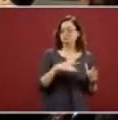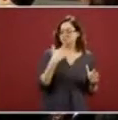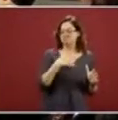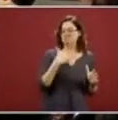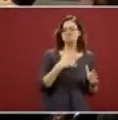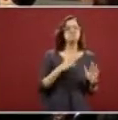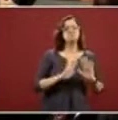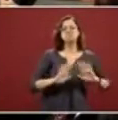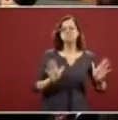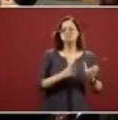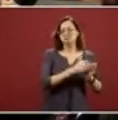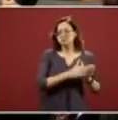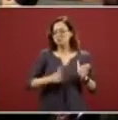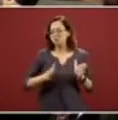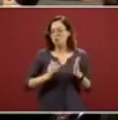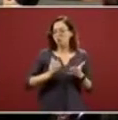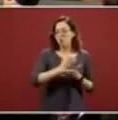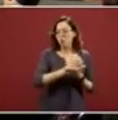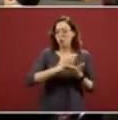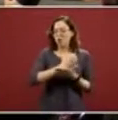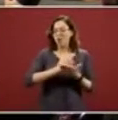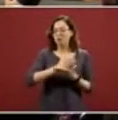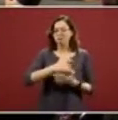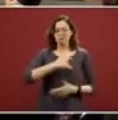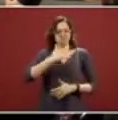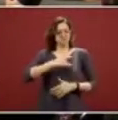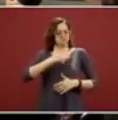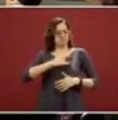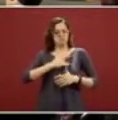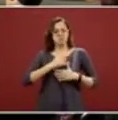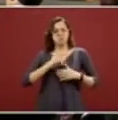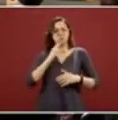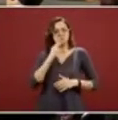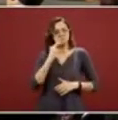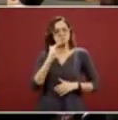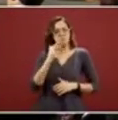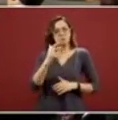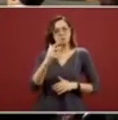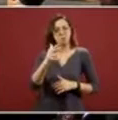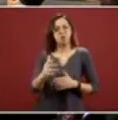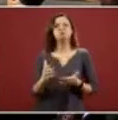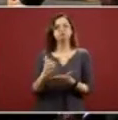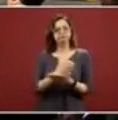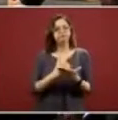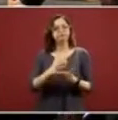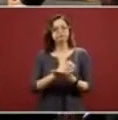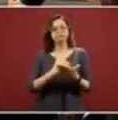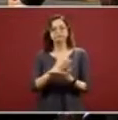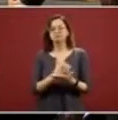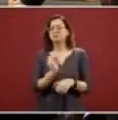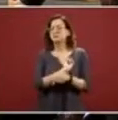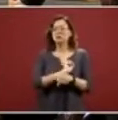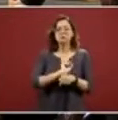asintomáticas en una fase de recuperación o sus signos y sus síntomas son bastante leves, ¿no? Los similares a lo que